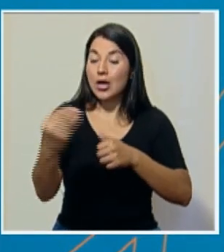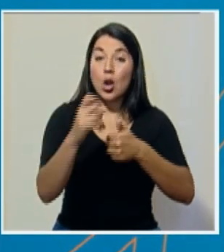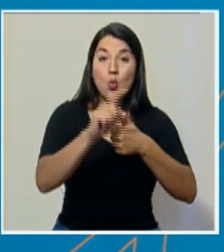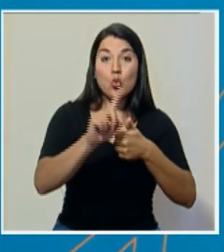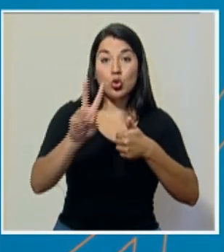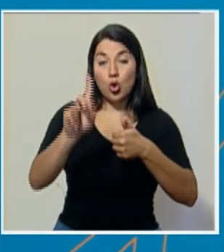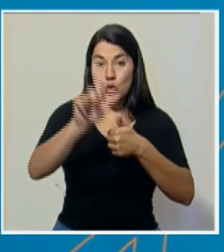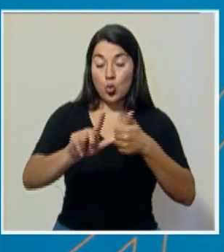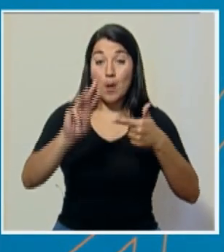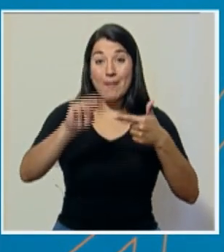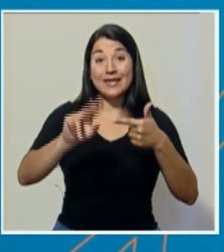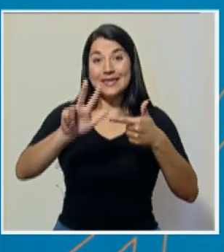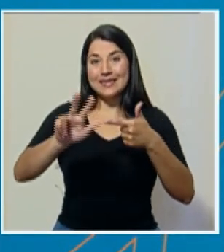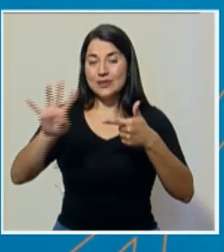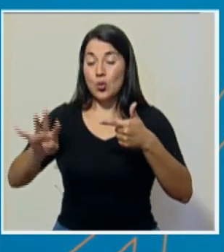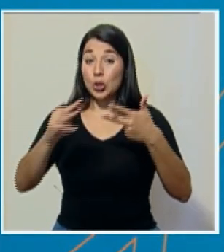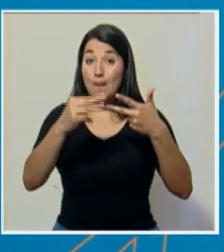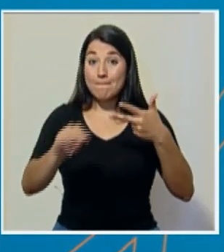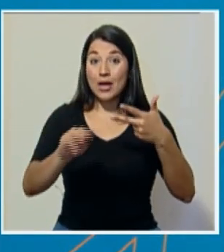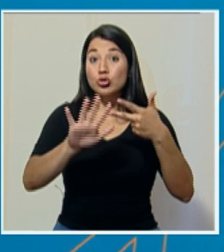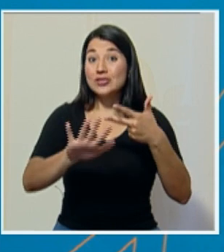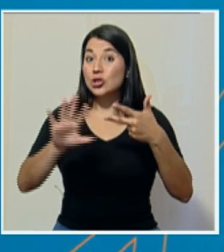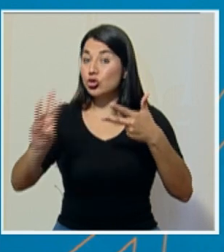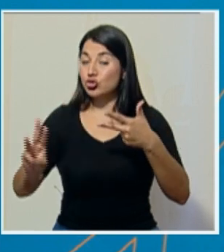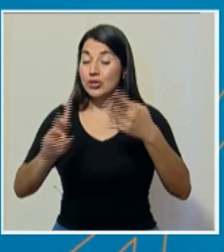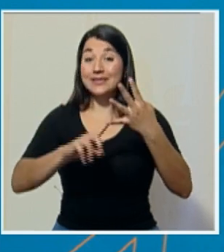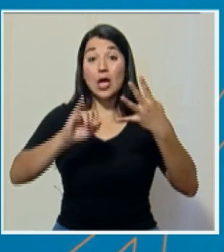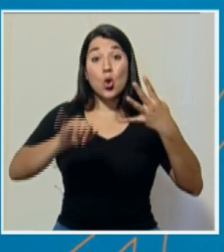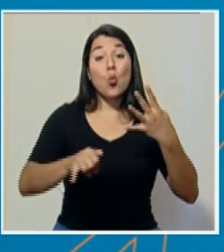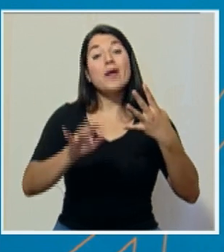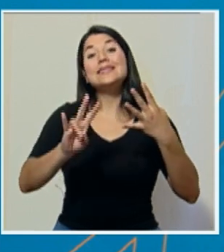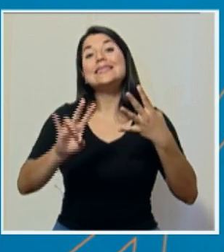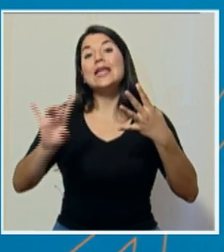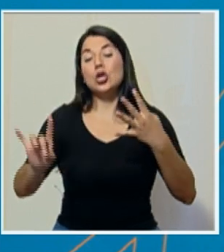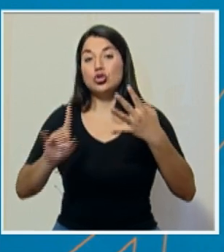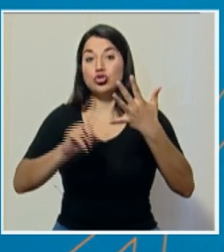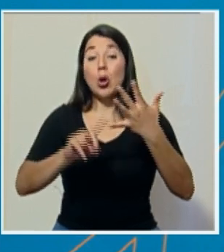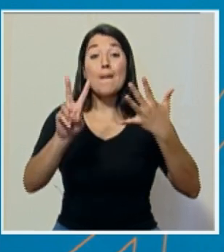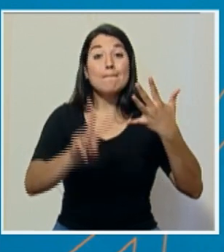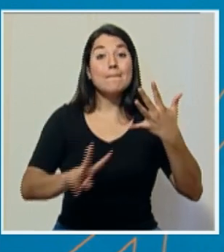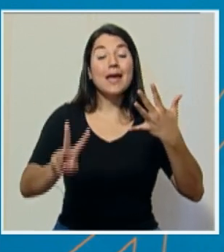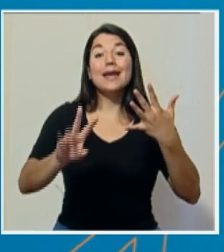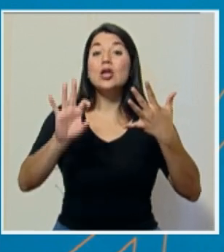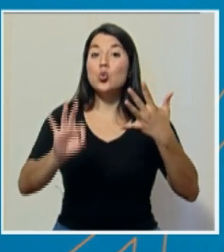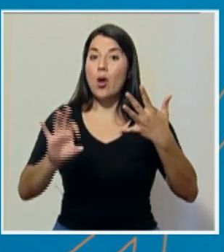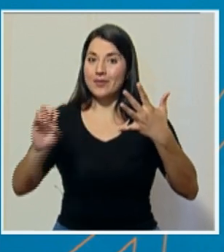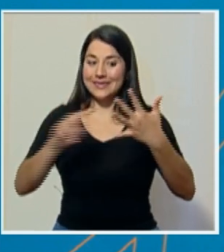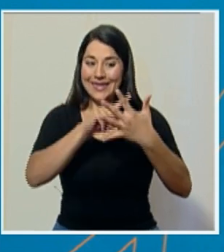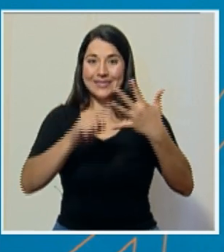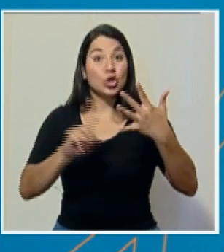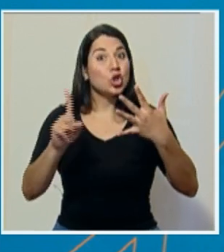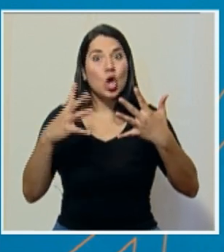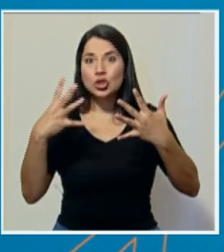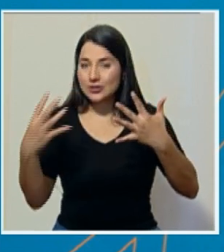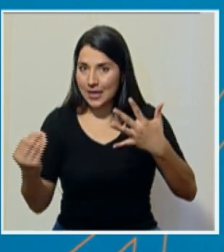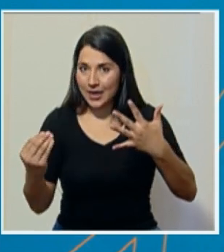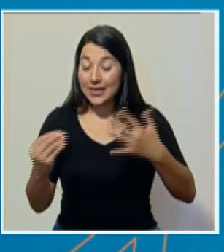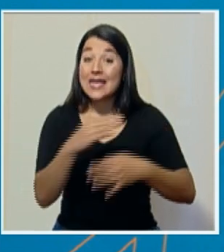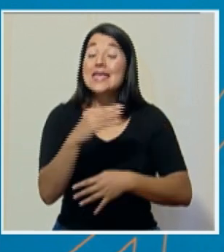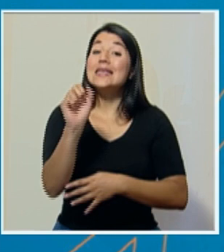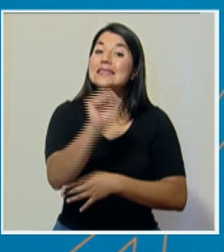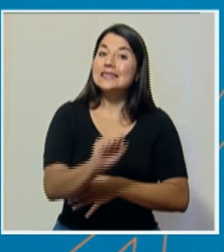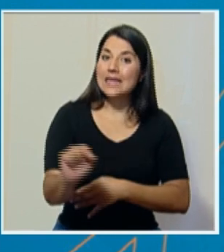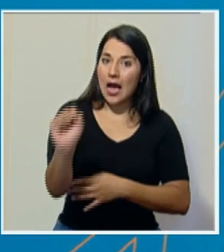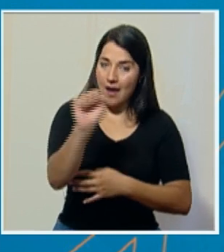martes 3 y 4, miércoles 5 y 6, jueves 7 y 8, viernes 9 y 0 y